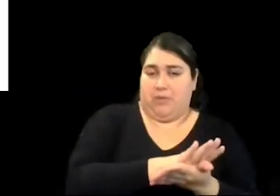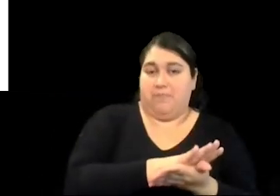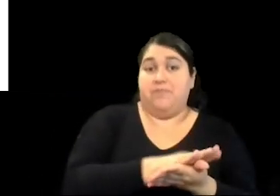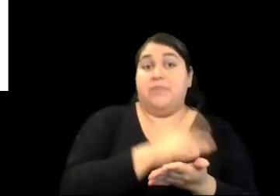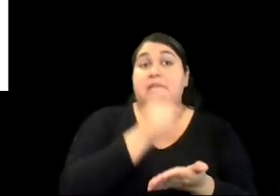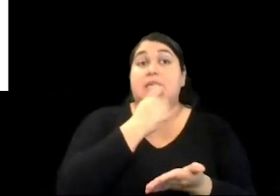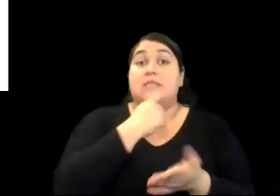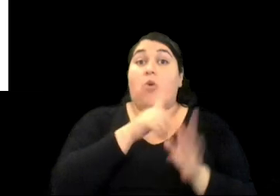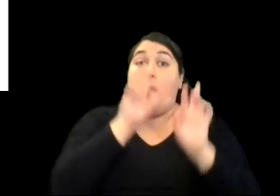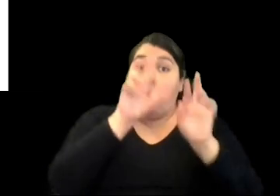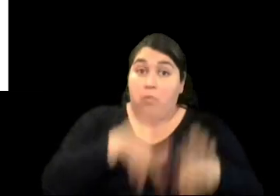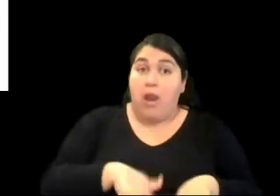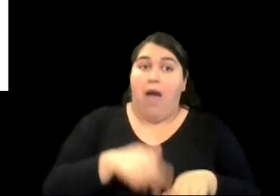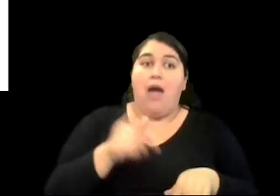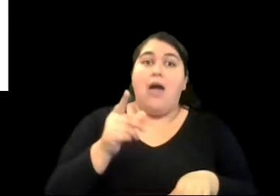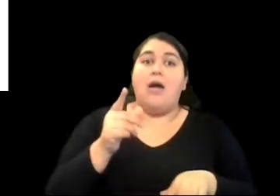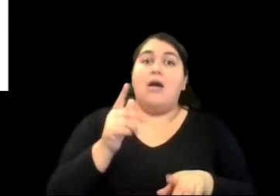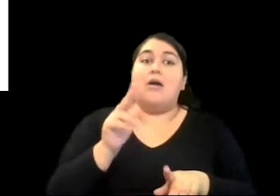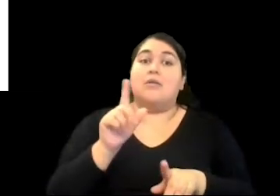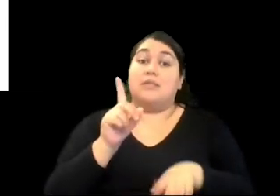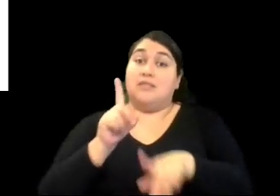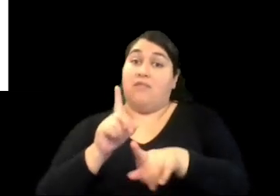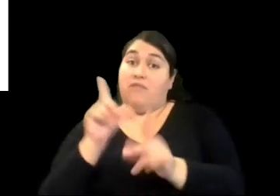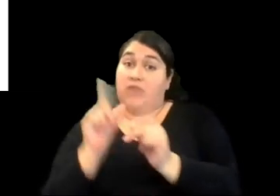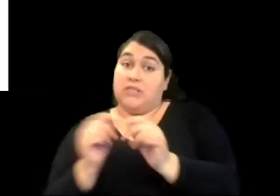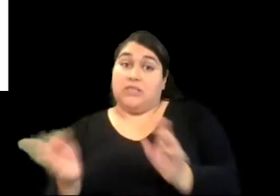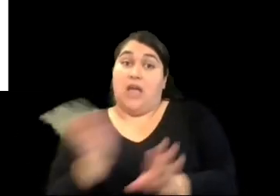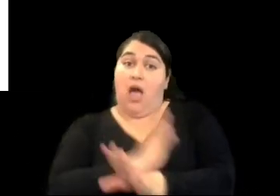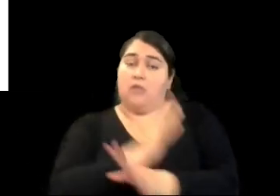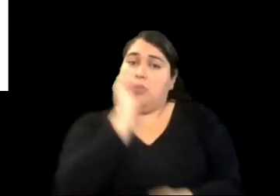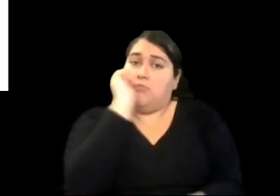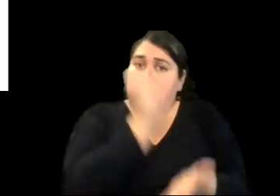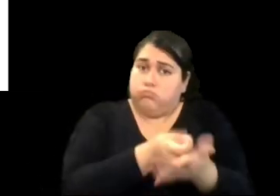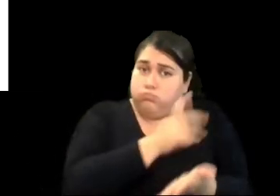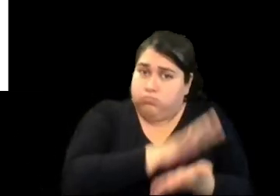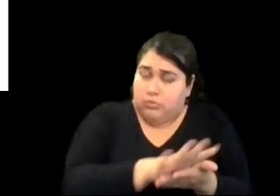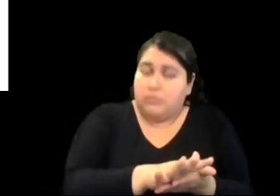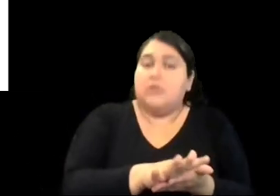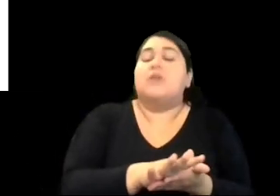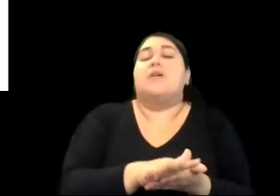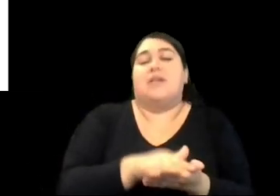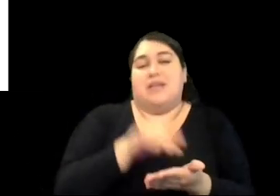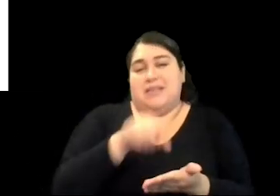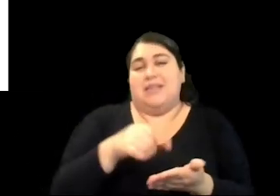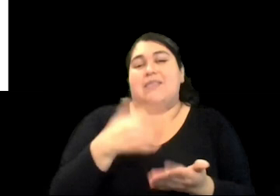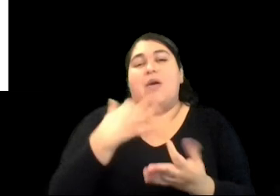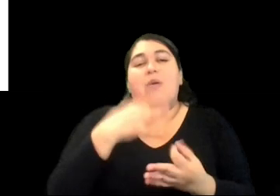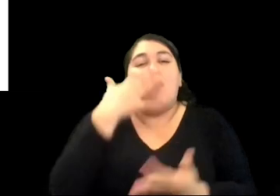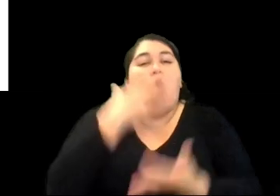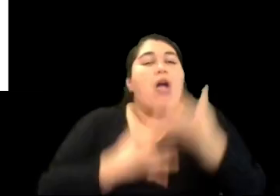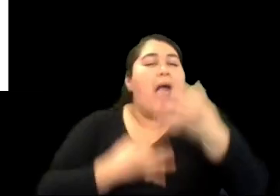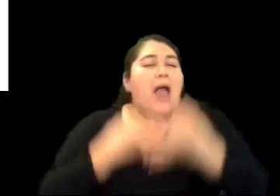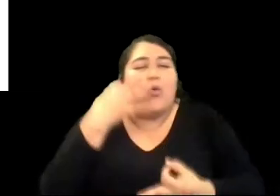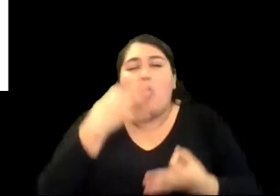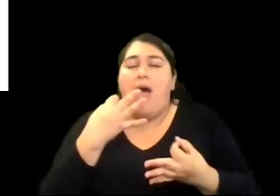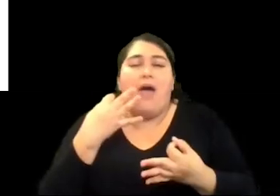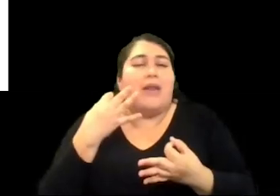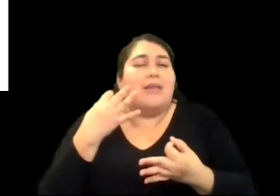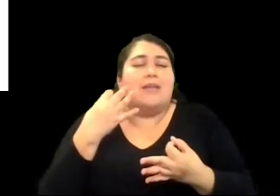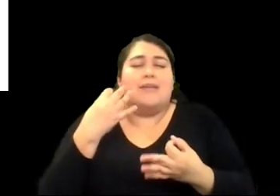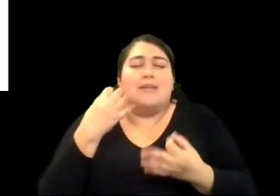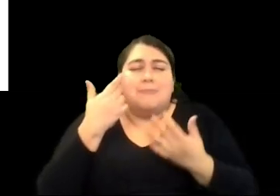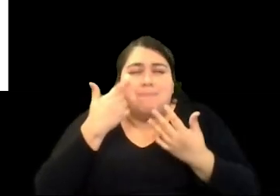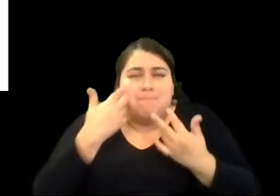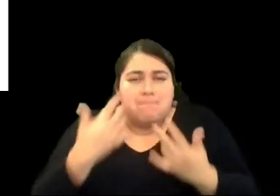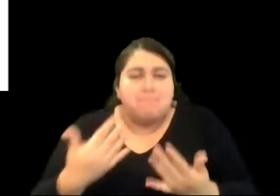plan con anterioridad a la entrada en vigencia siempre que la obligación no se encuentre firme al 9 del 7. O sea que tenemos que calcular y considerar la